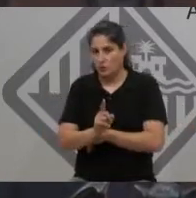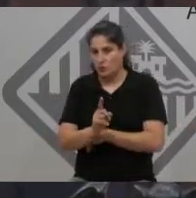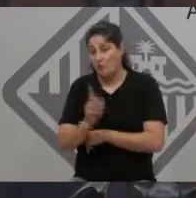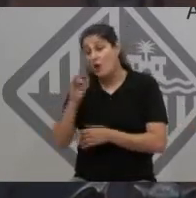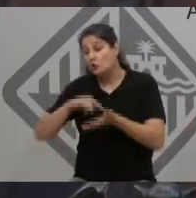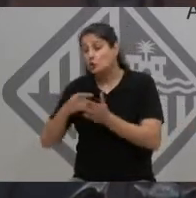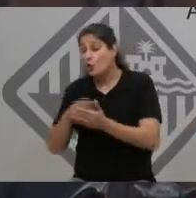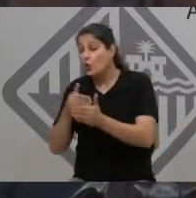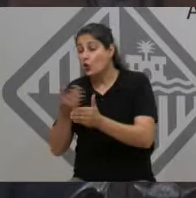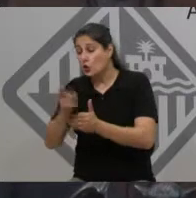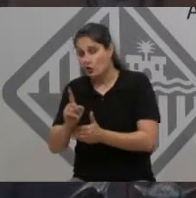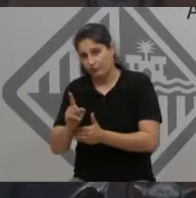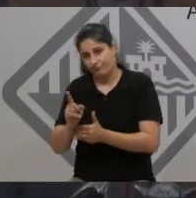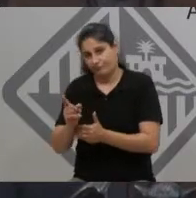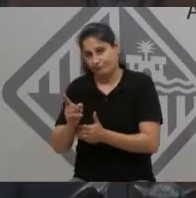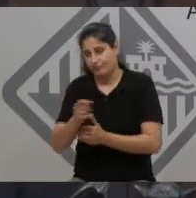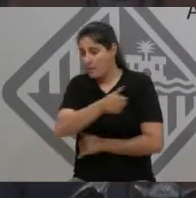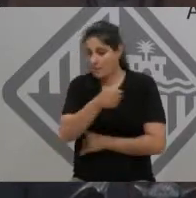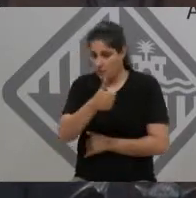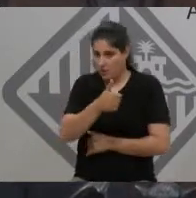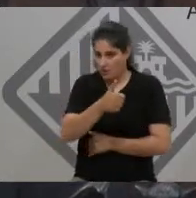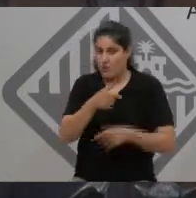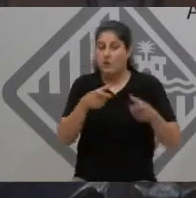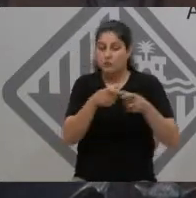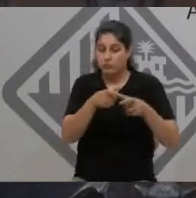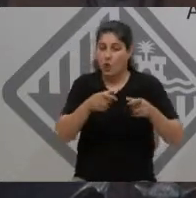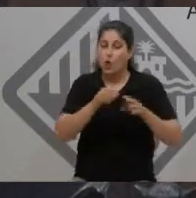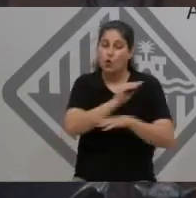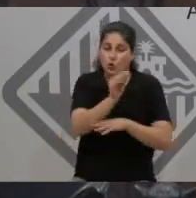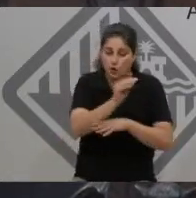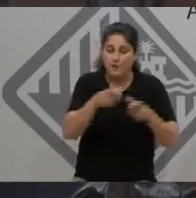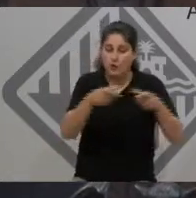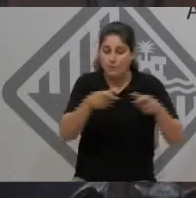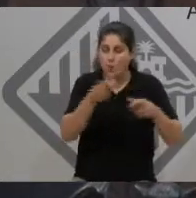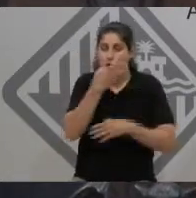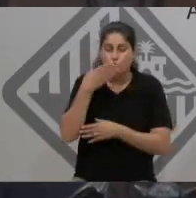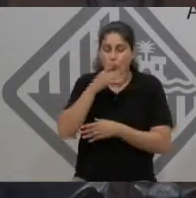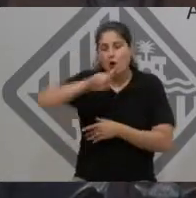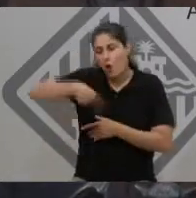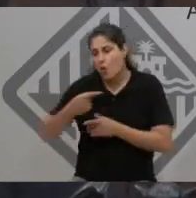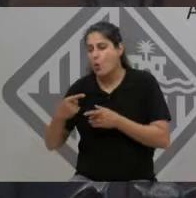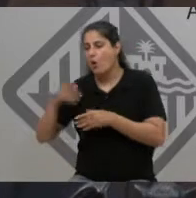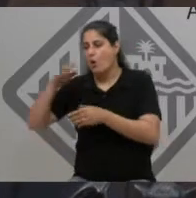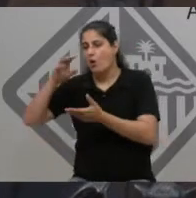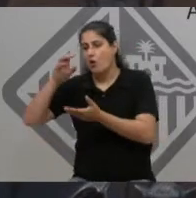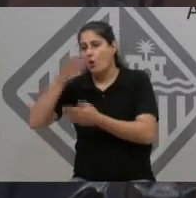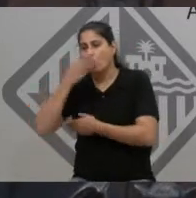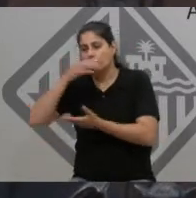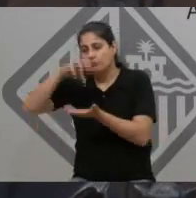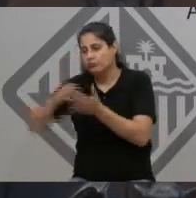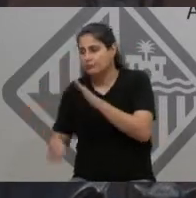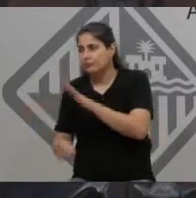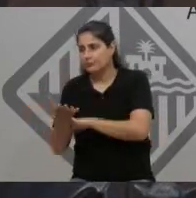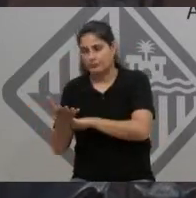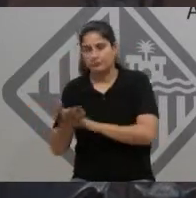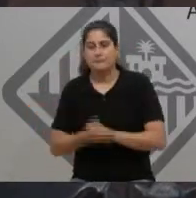plazo, se requiere a corto plazo y, por tanto, primero que se haga concertación y bono escolar y después ya hablaremos de ampliar la red pública